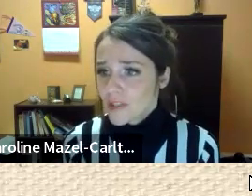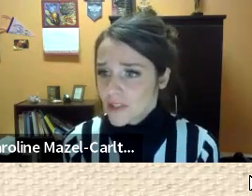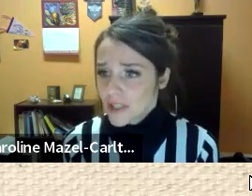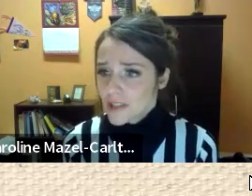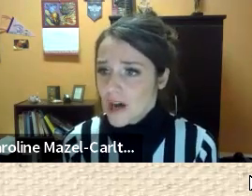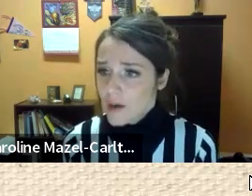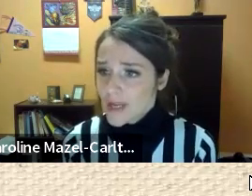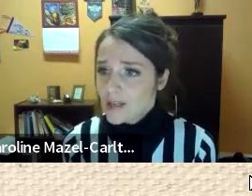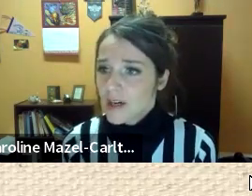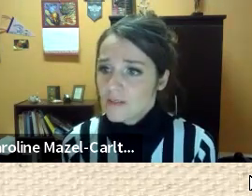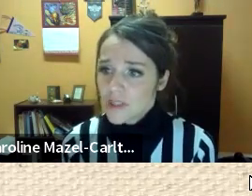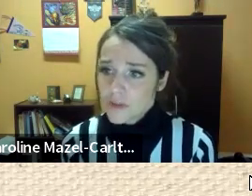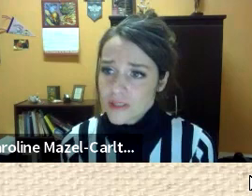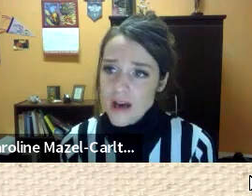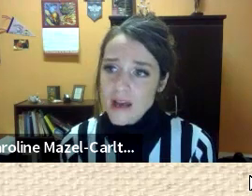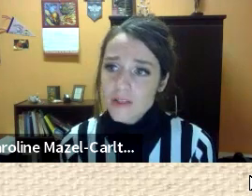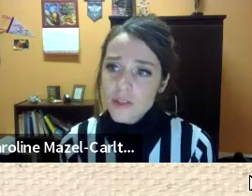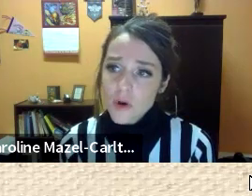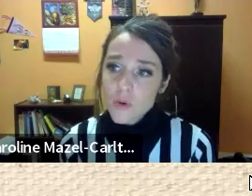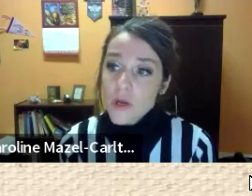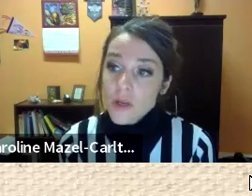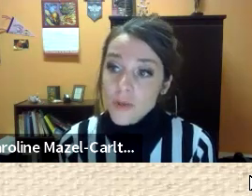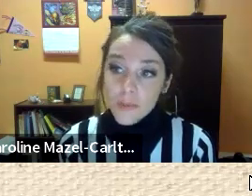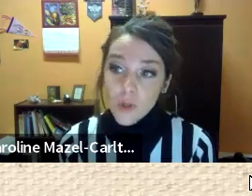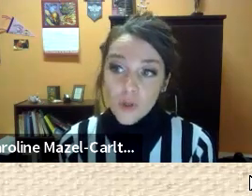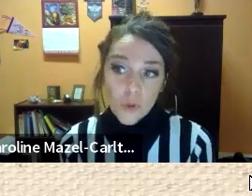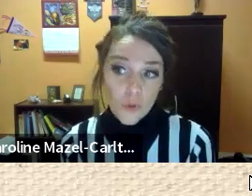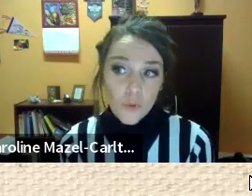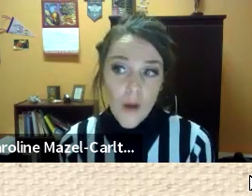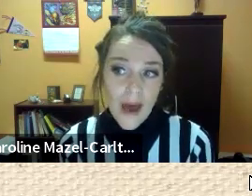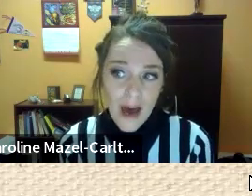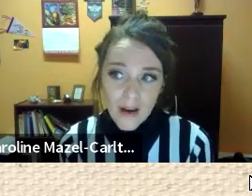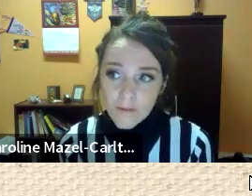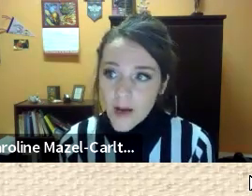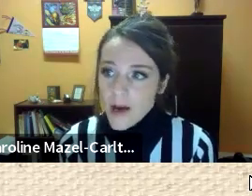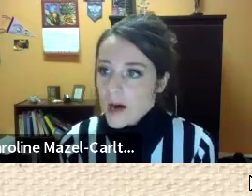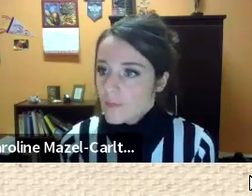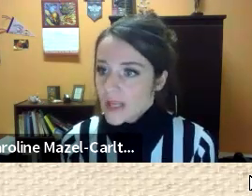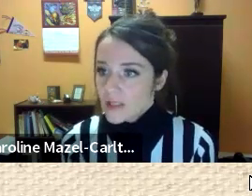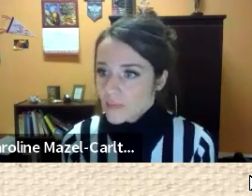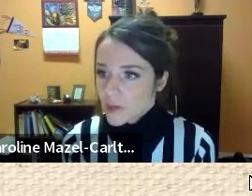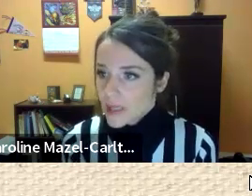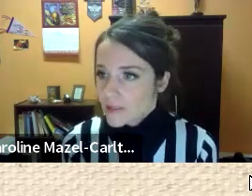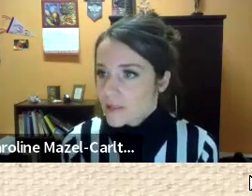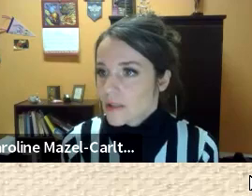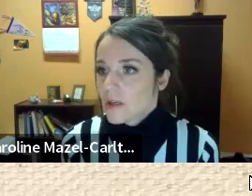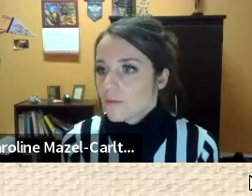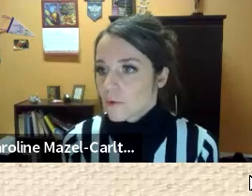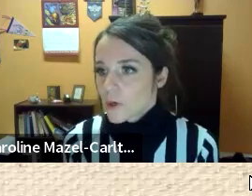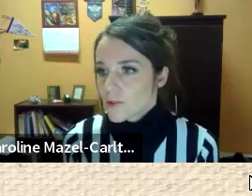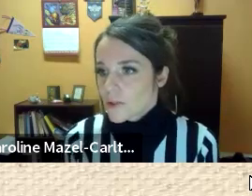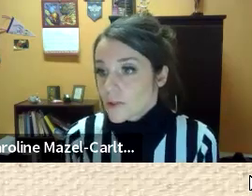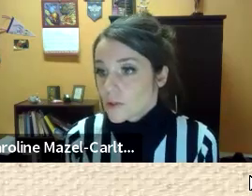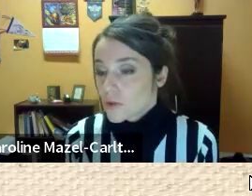sobrevivido el trauma institucional cuando se trata de este tema del suicidio. Así que personas